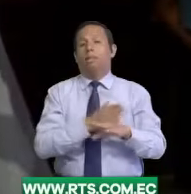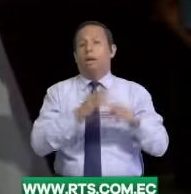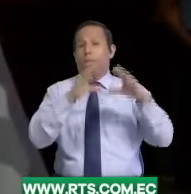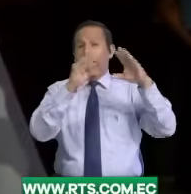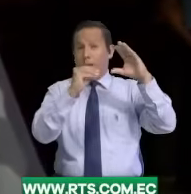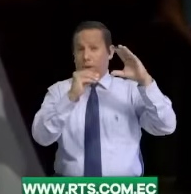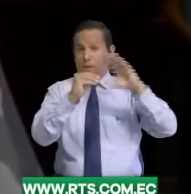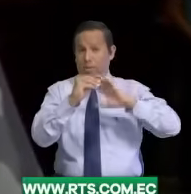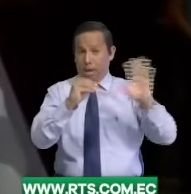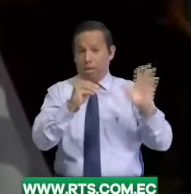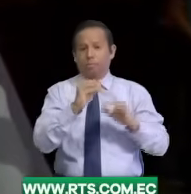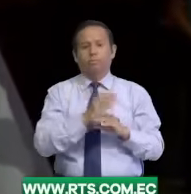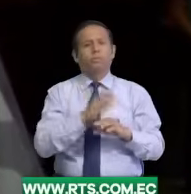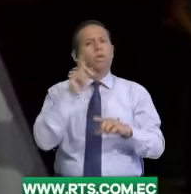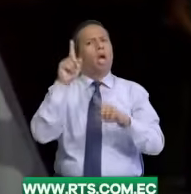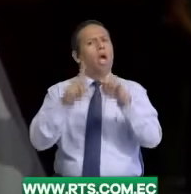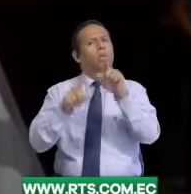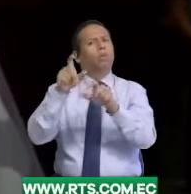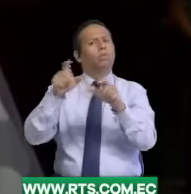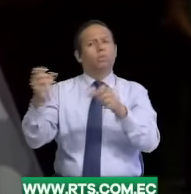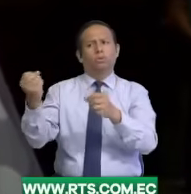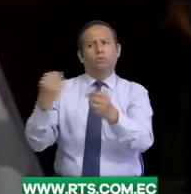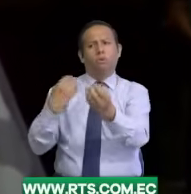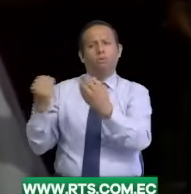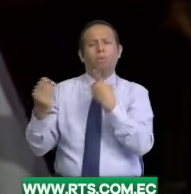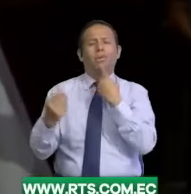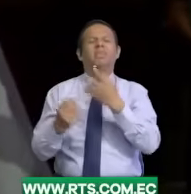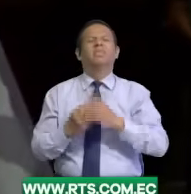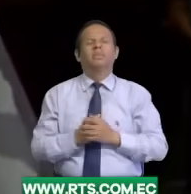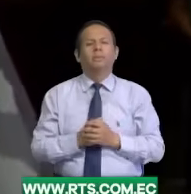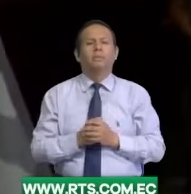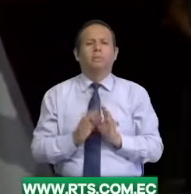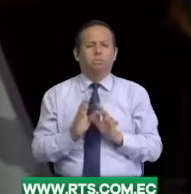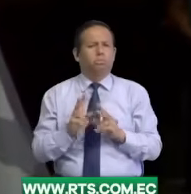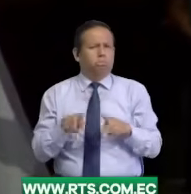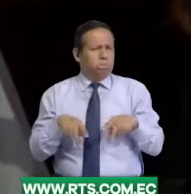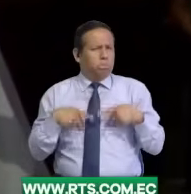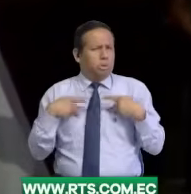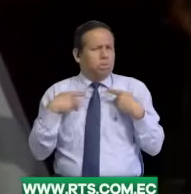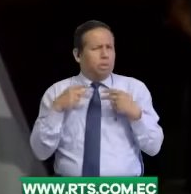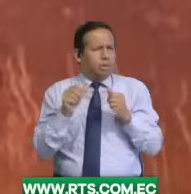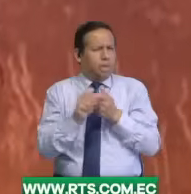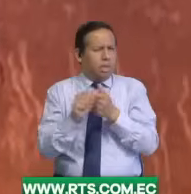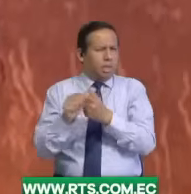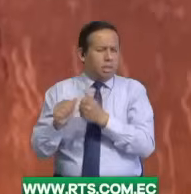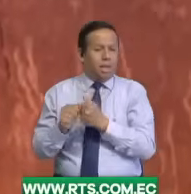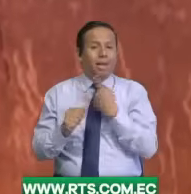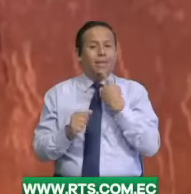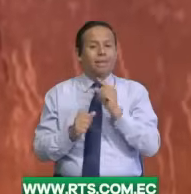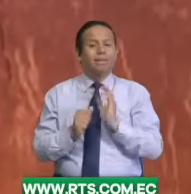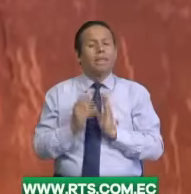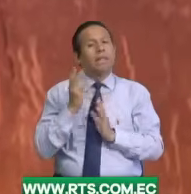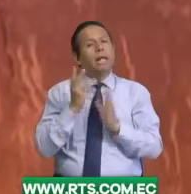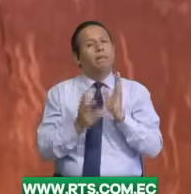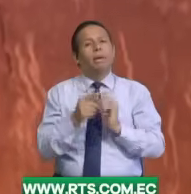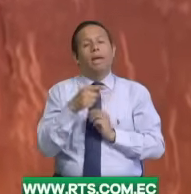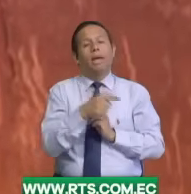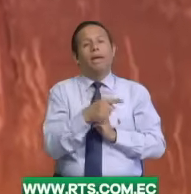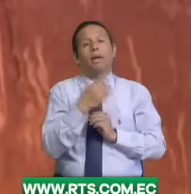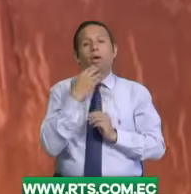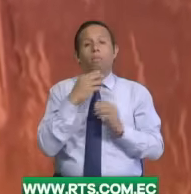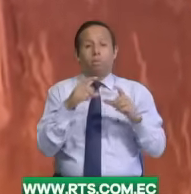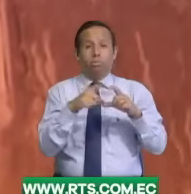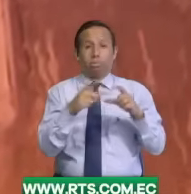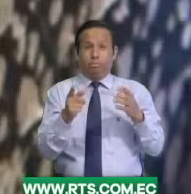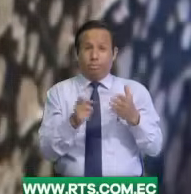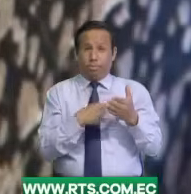Sí se escuchó los comentarios de los vecinos, de la gente que vive ahí, es que ella aparentemente ha dejado una tablet